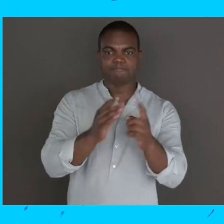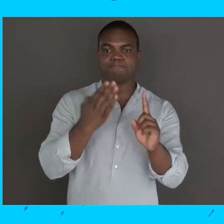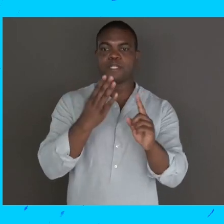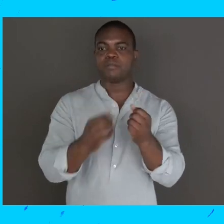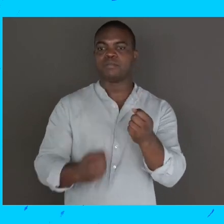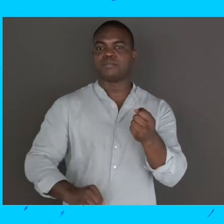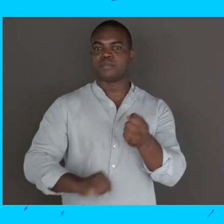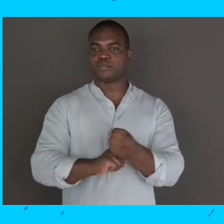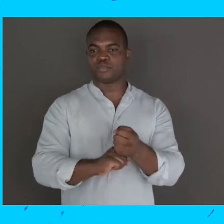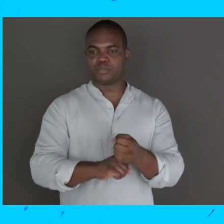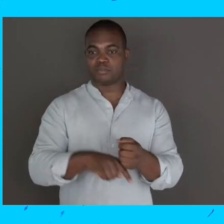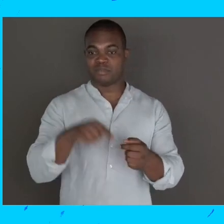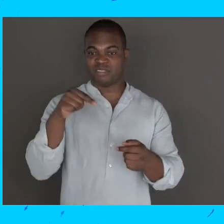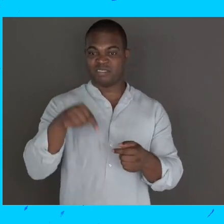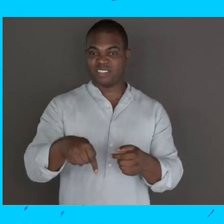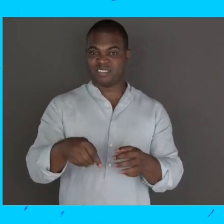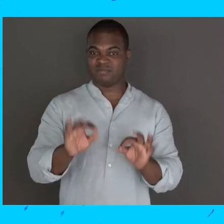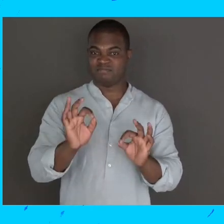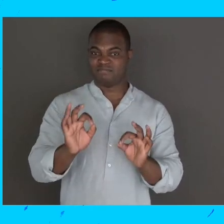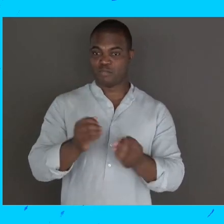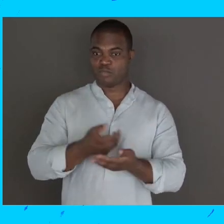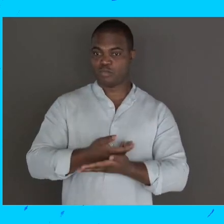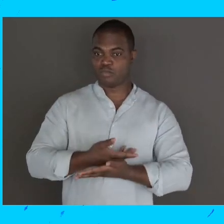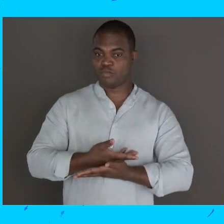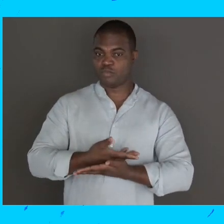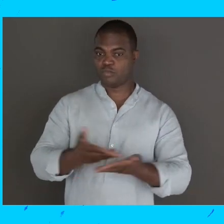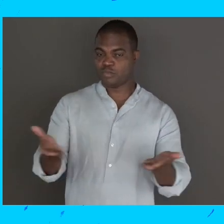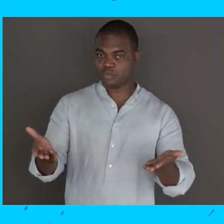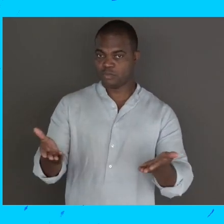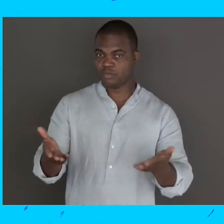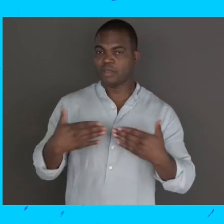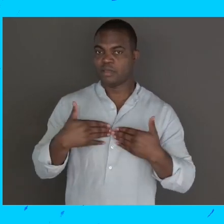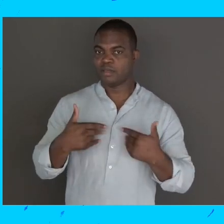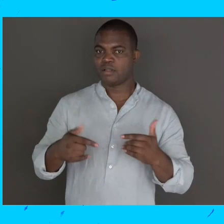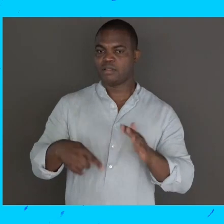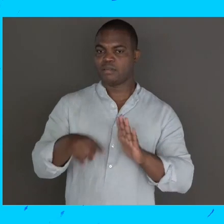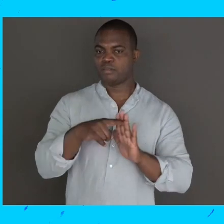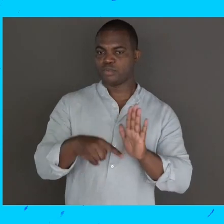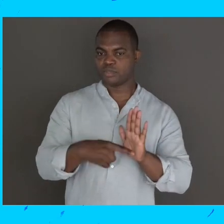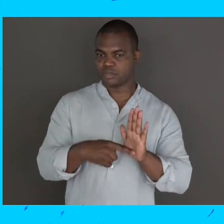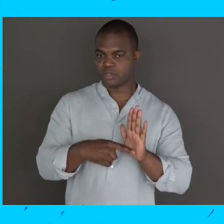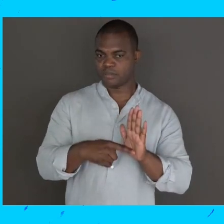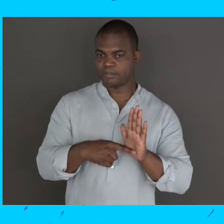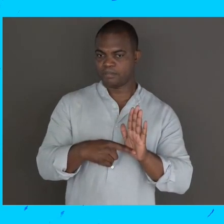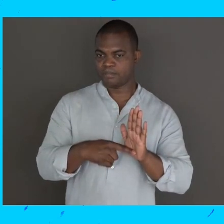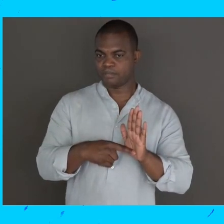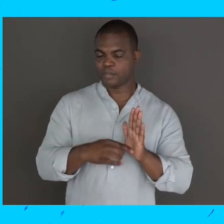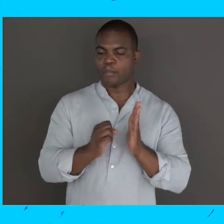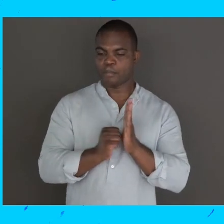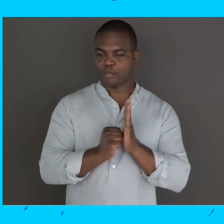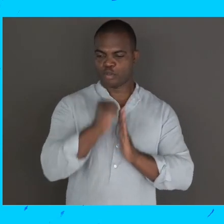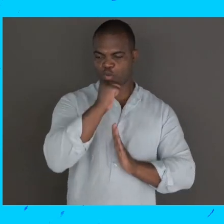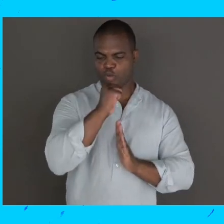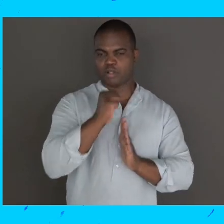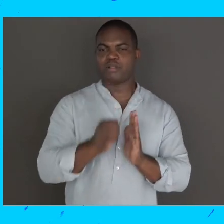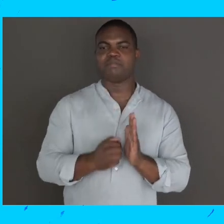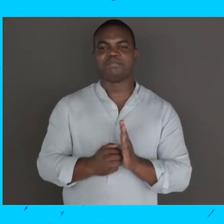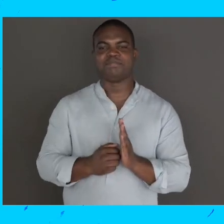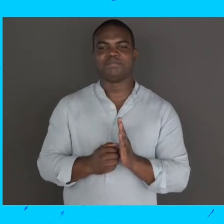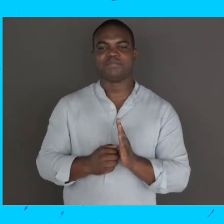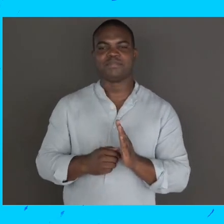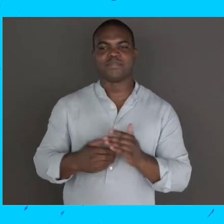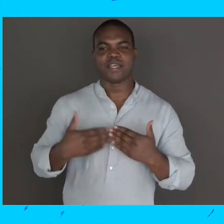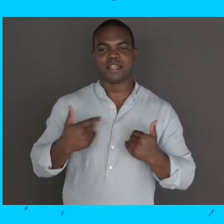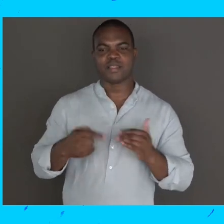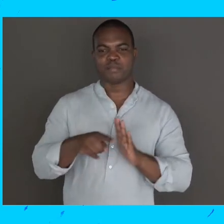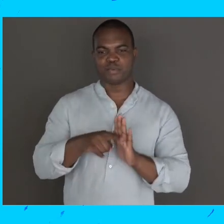por poder garantizar esta estrategia, reforzar nuestros sistemas de seguimiento y de evaluación